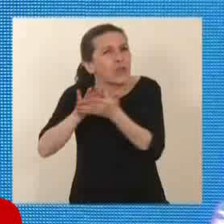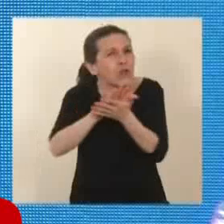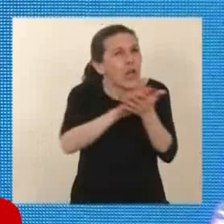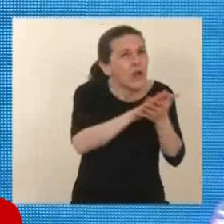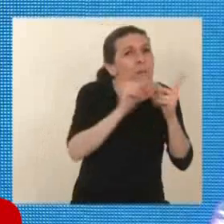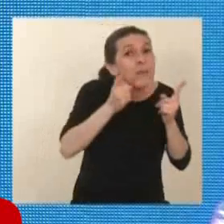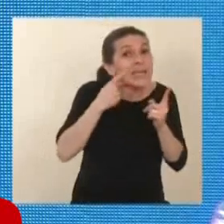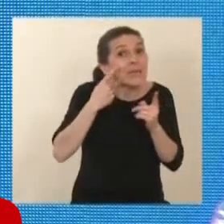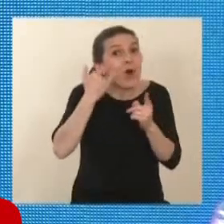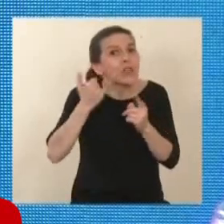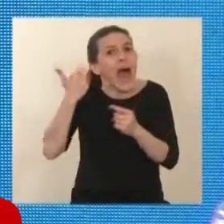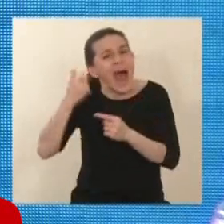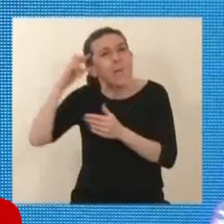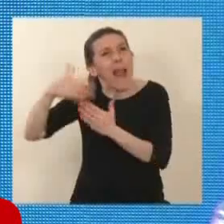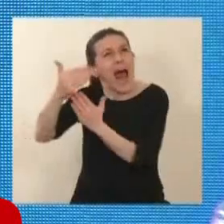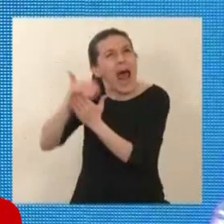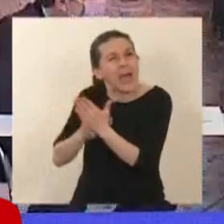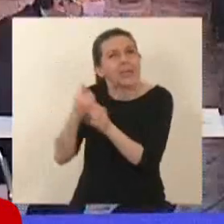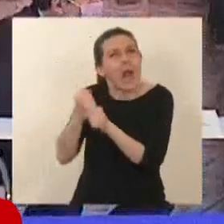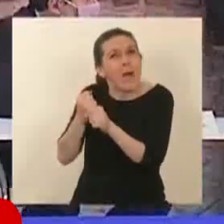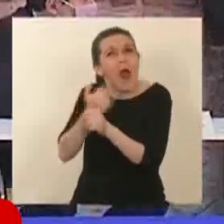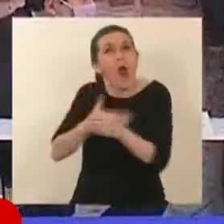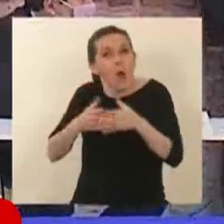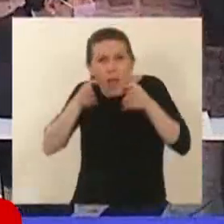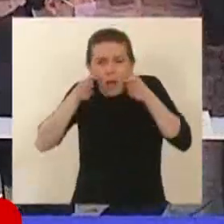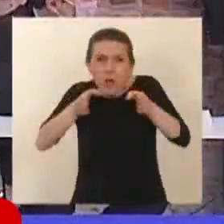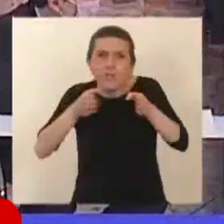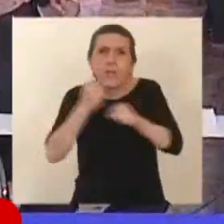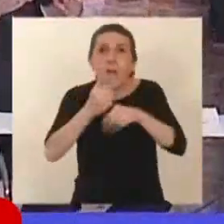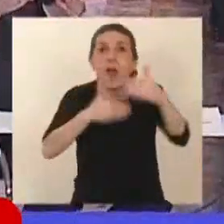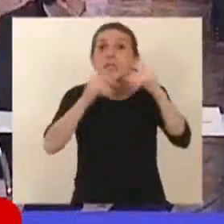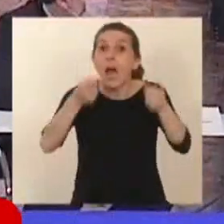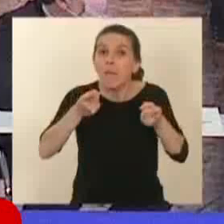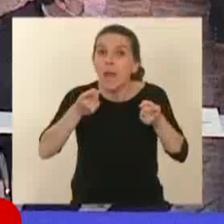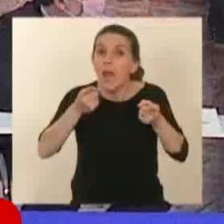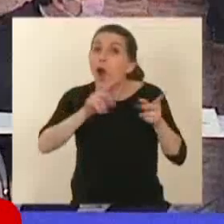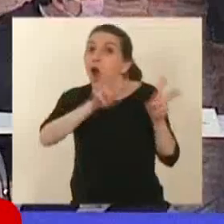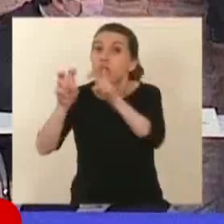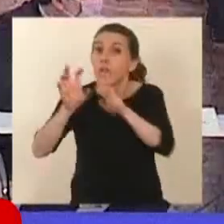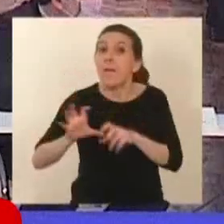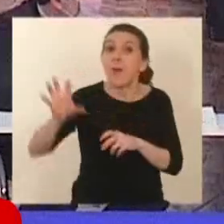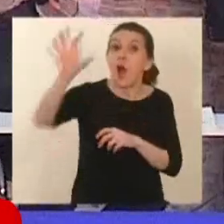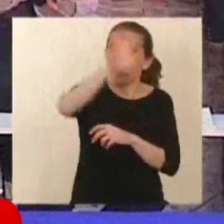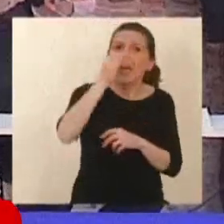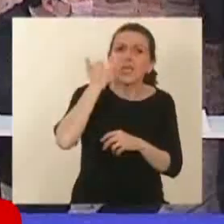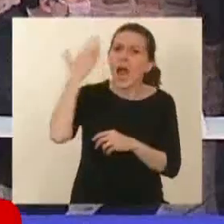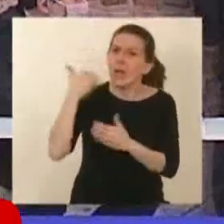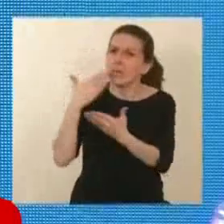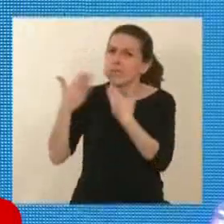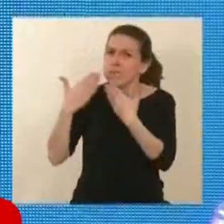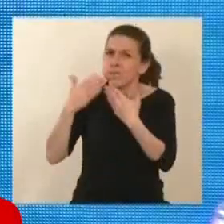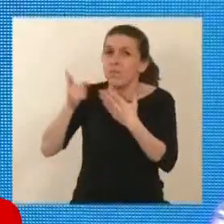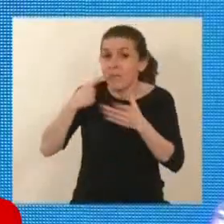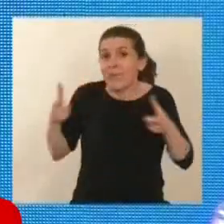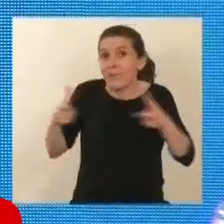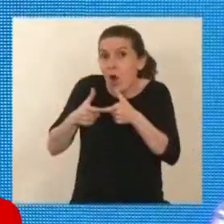agenda en la cual nuestro gobierno está embarcada. Y además está el tema de las provincias, un tema que hemos hablado en